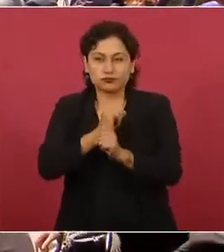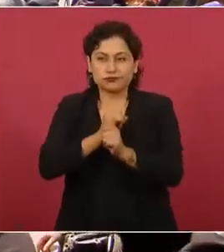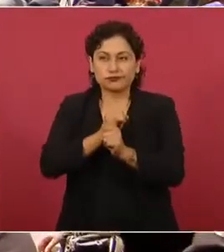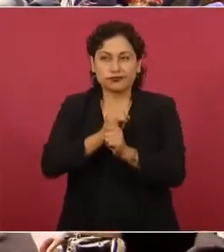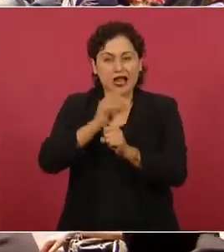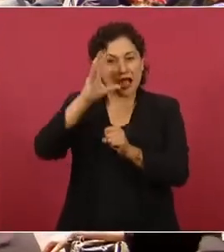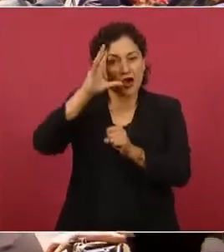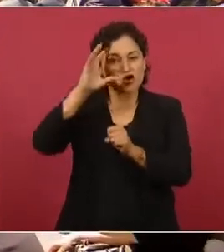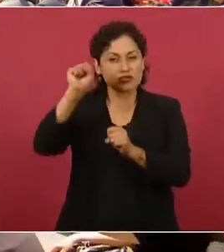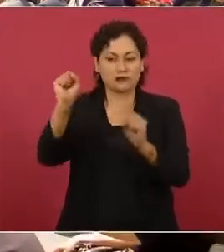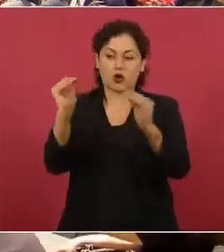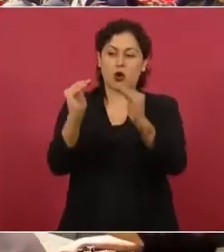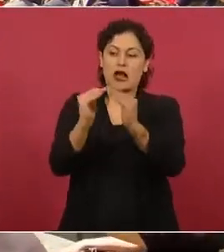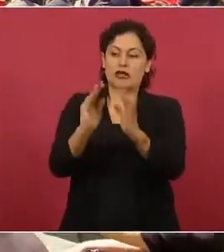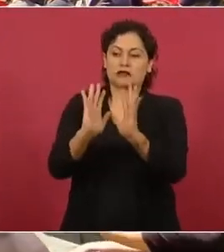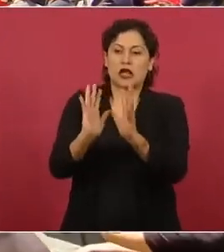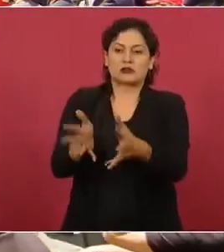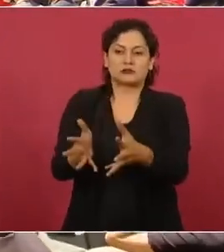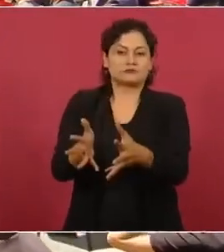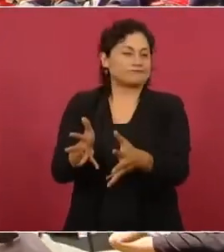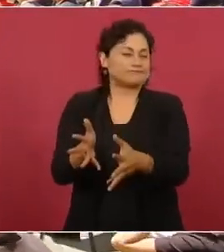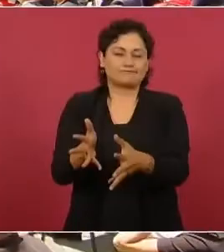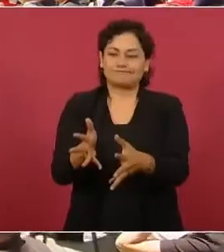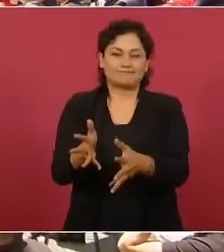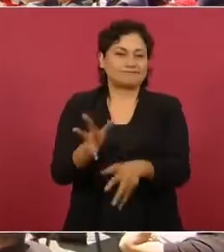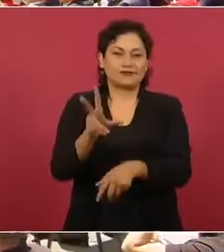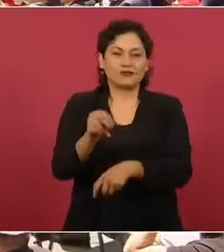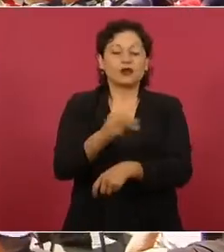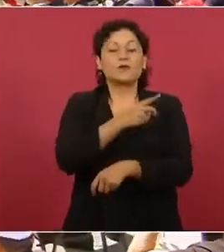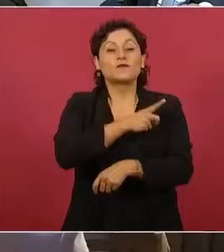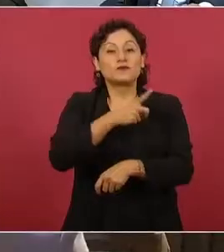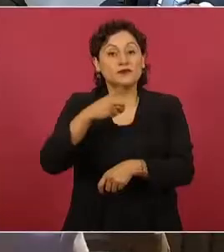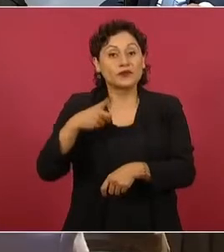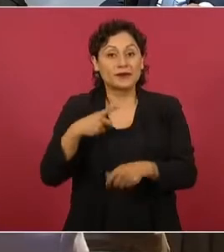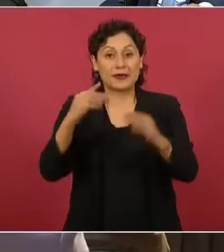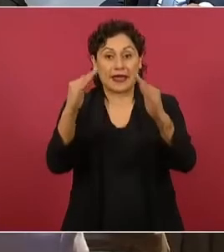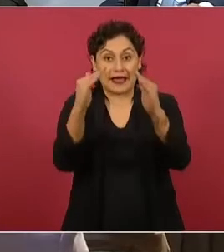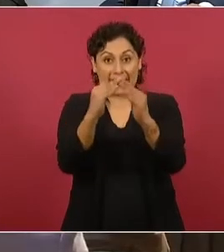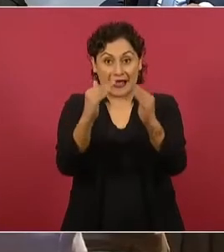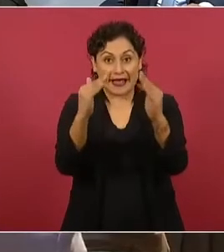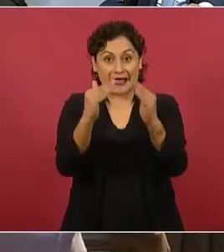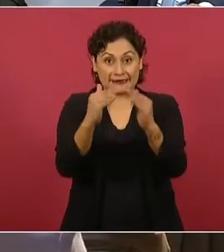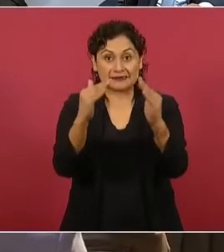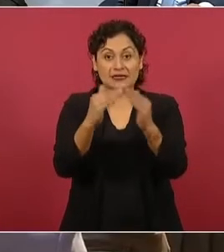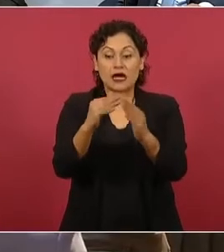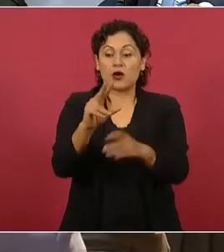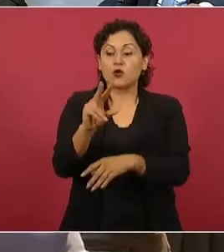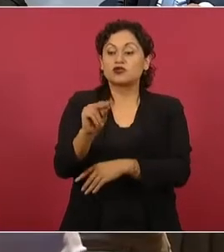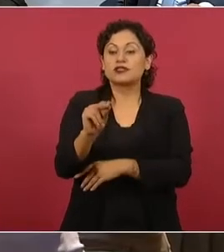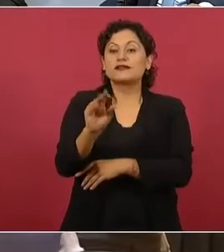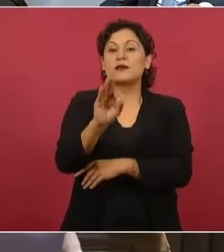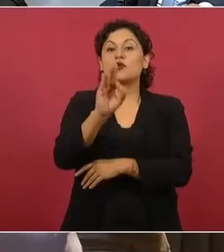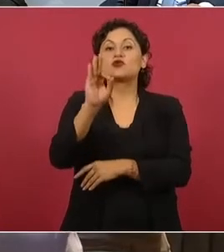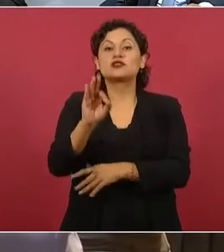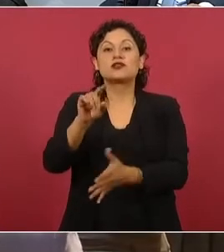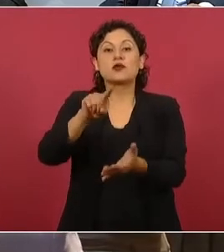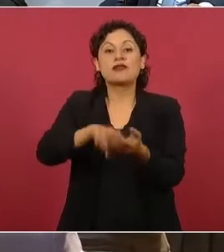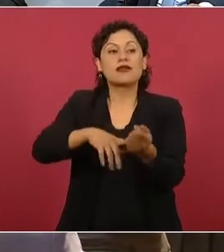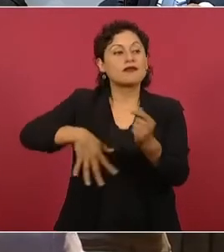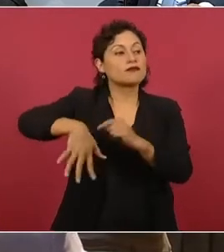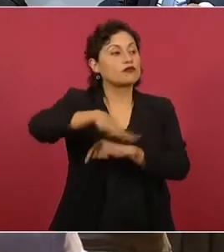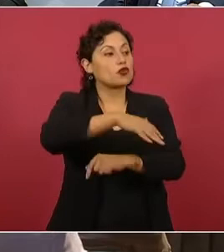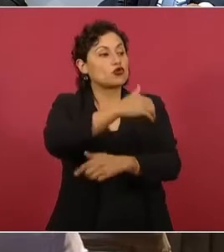error. La vivienda es un componente, es el 80% de la estructura urbana son las viviendas.